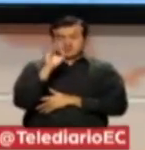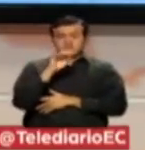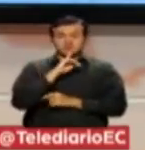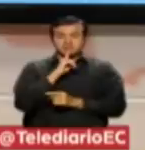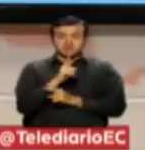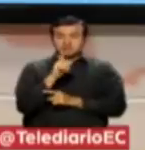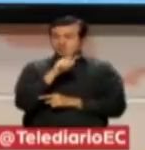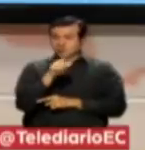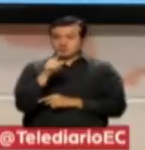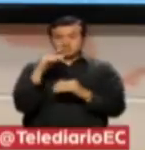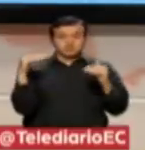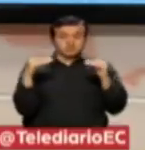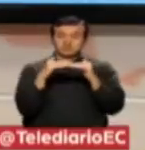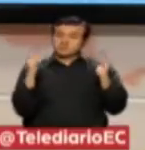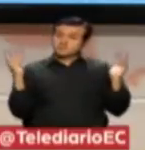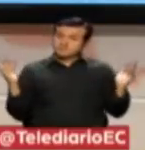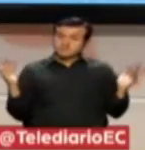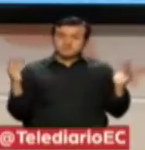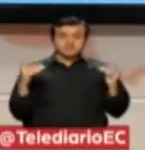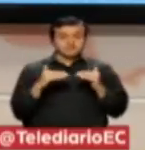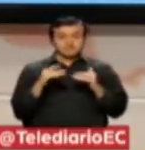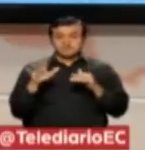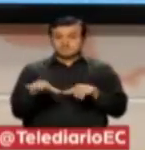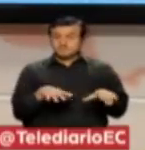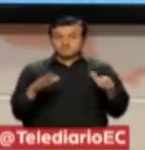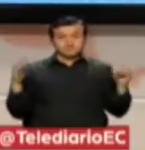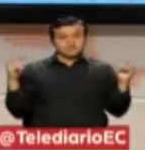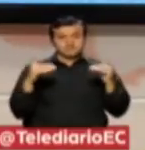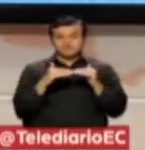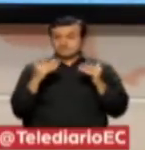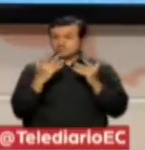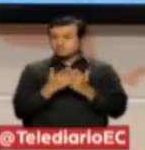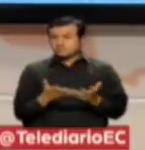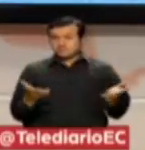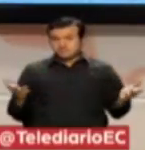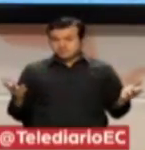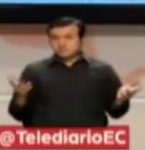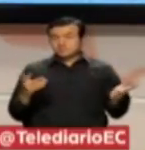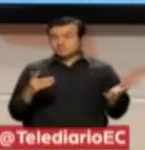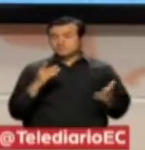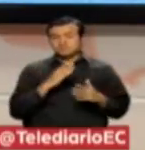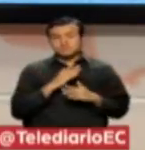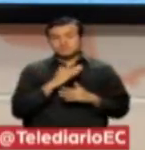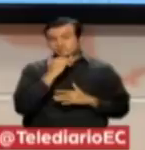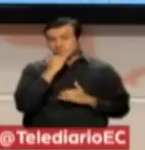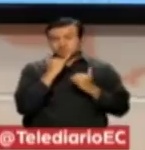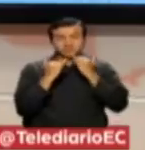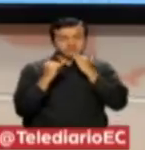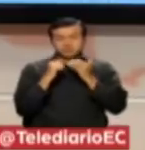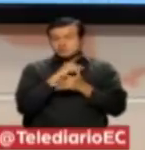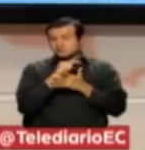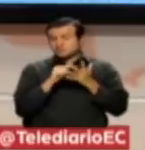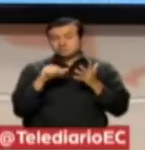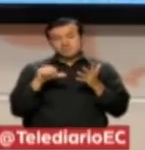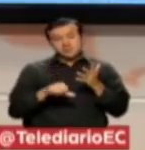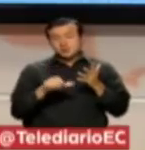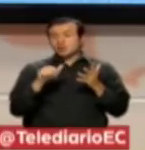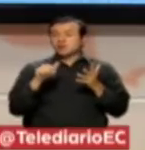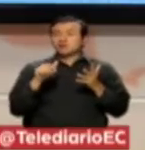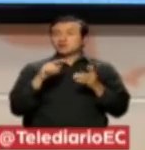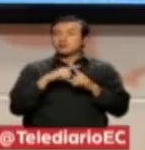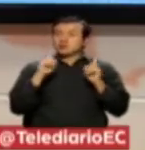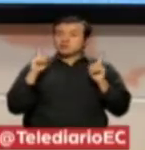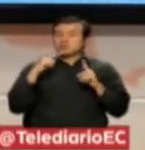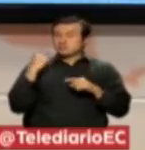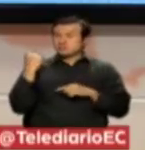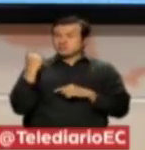porque eran igualitos, ¿no? Porque actuaban igual, porque defendían lo indefendible, porque lamentablemente al contrario